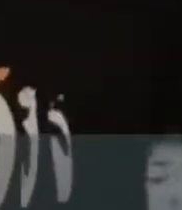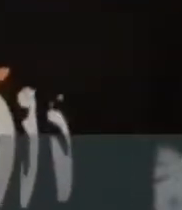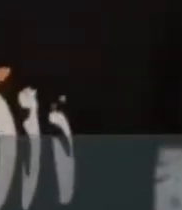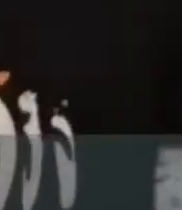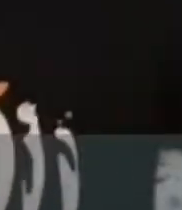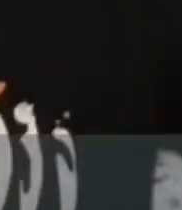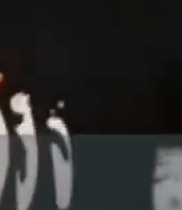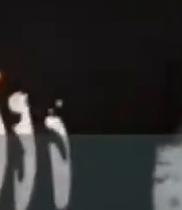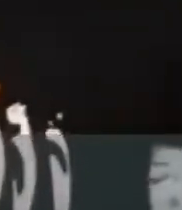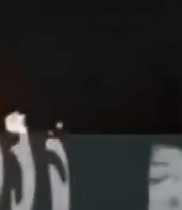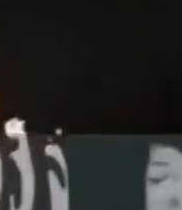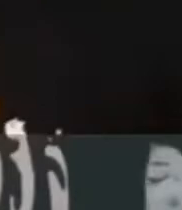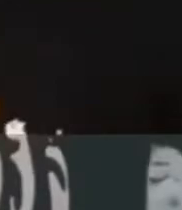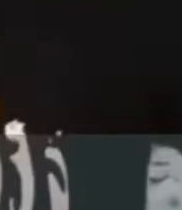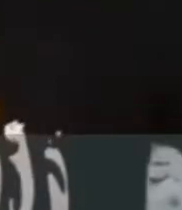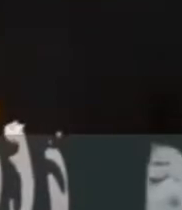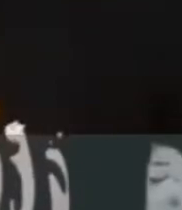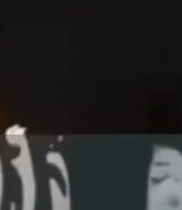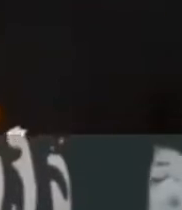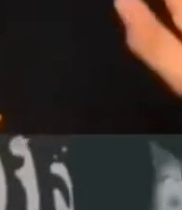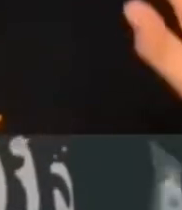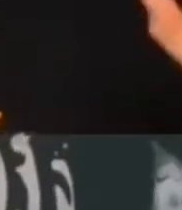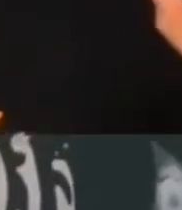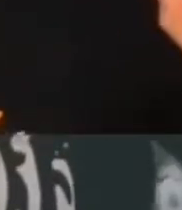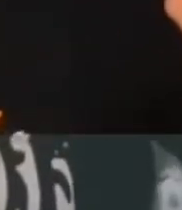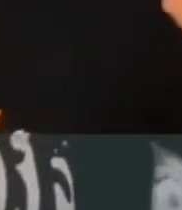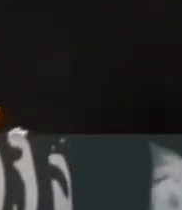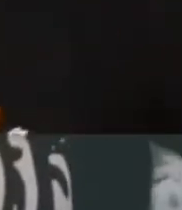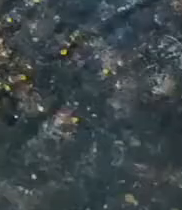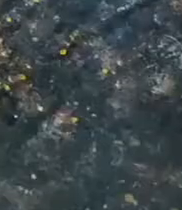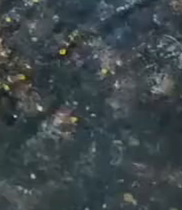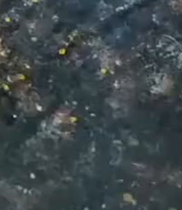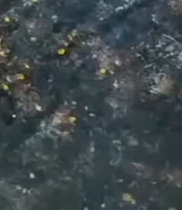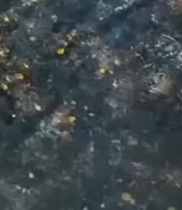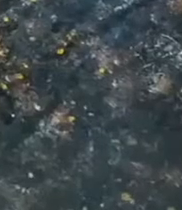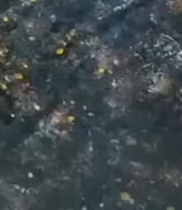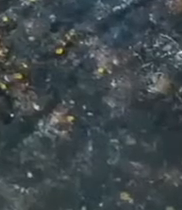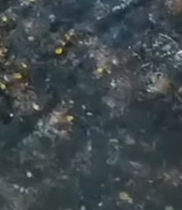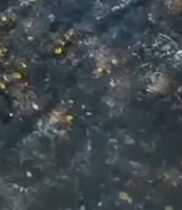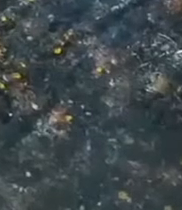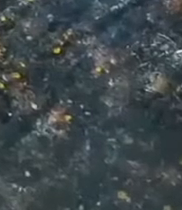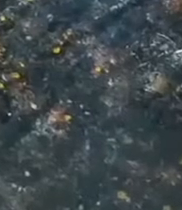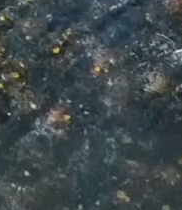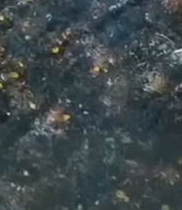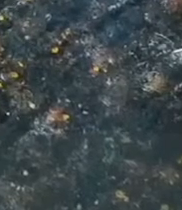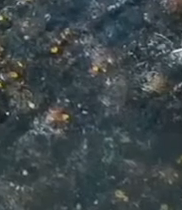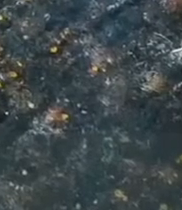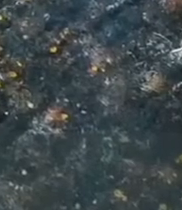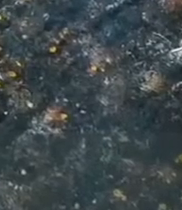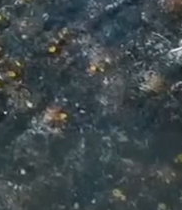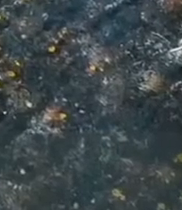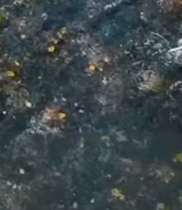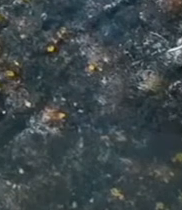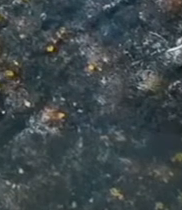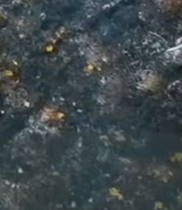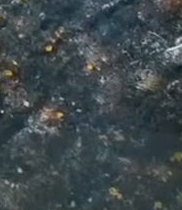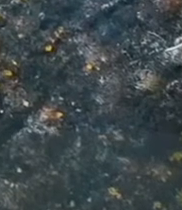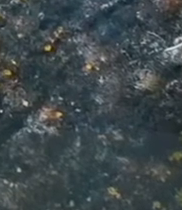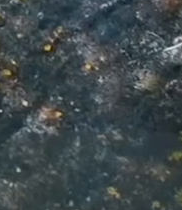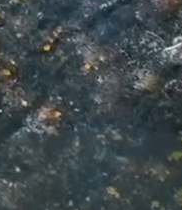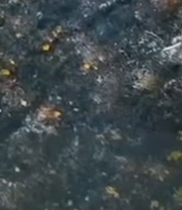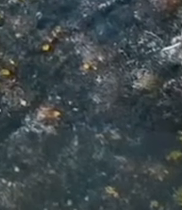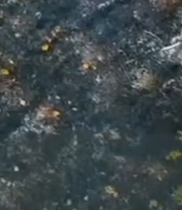lado occidental de los continentes, en el sur de Chile y en el oeste de Nueva Zelanda, los árboles están creciendo menos